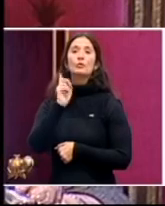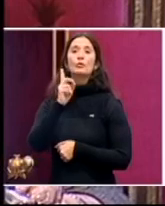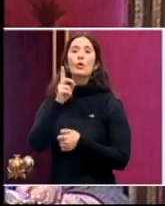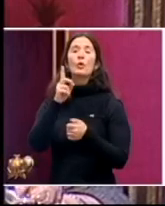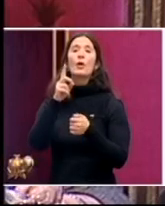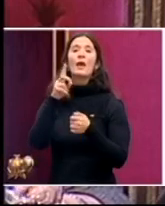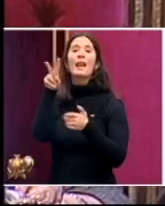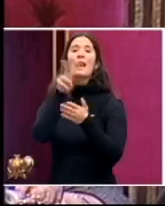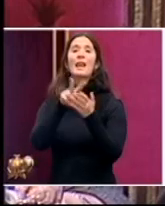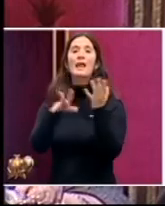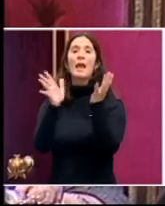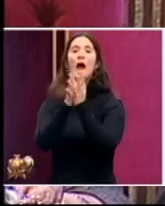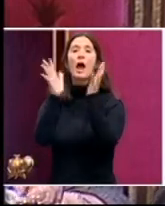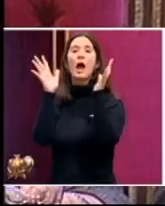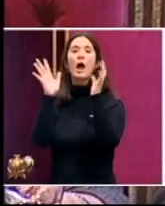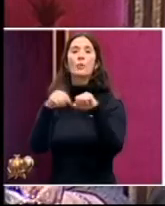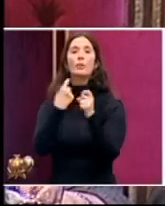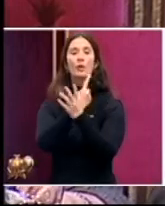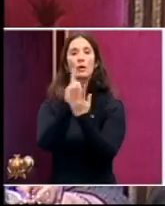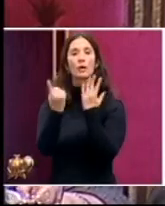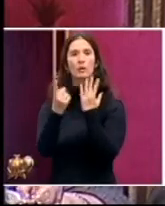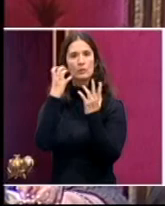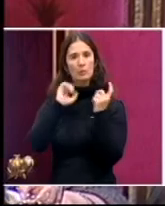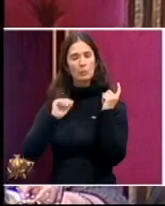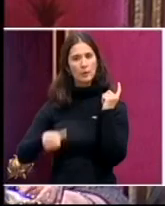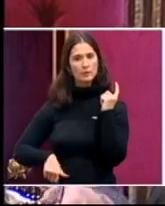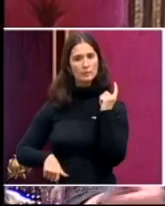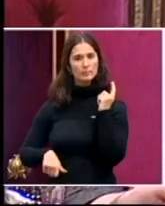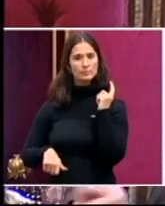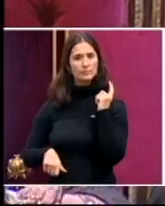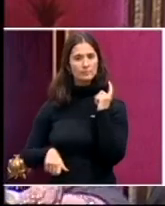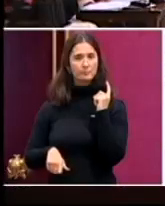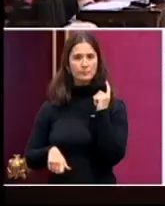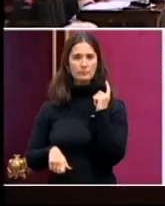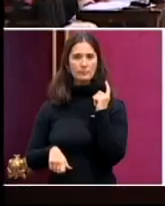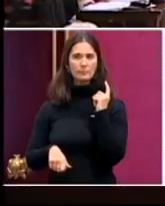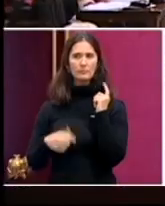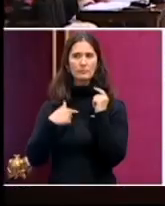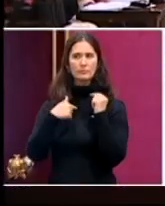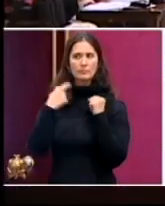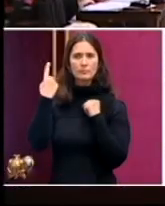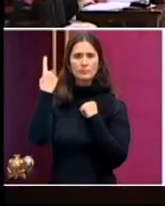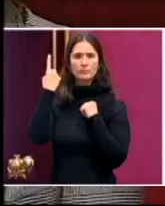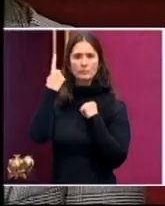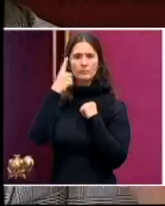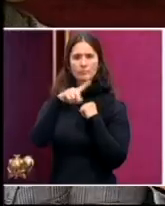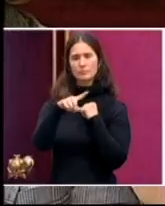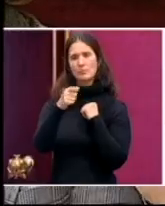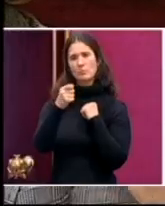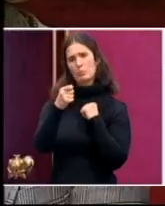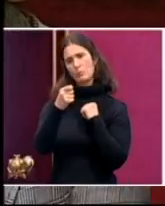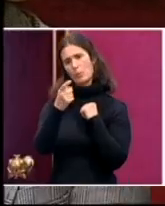los acuerdos de cada una de las declaraciones. Sí, señor Puente Dura. Yo sé que puede ser un